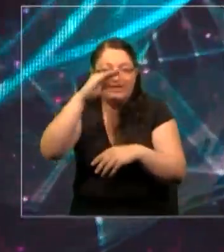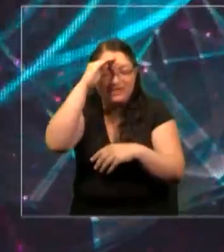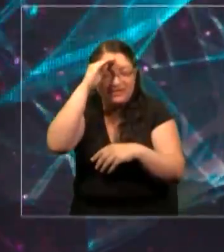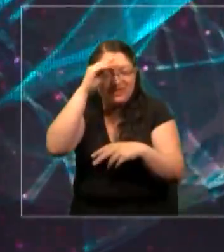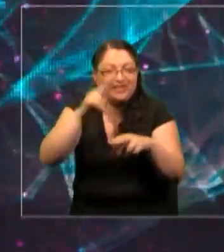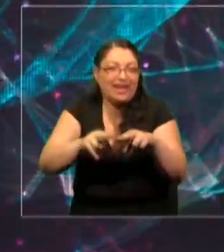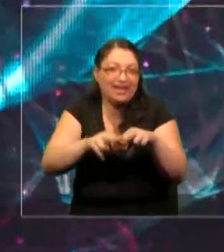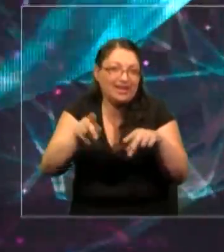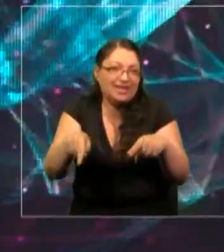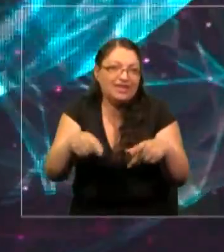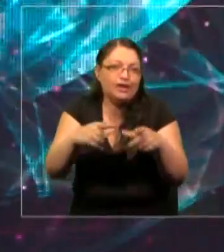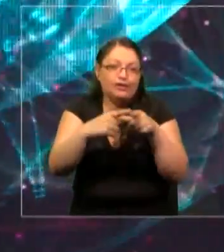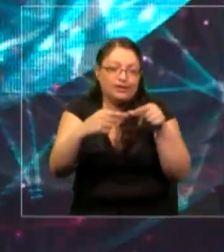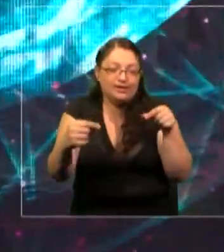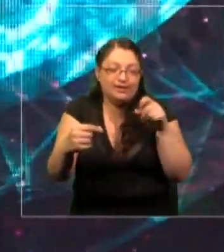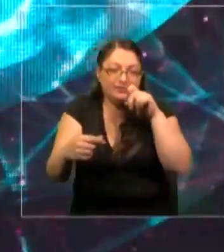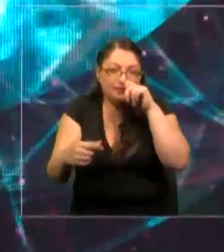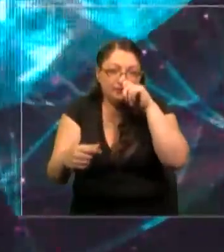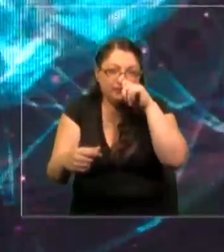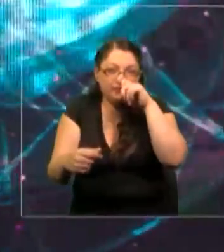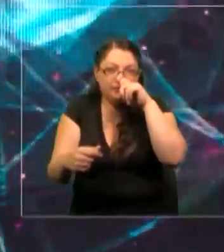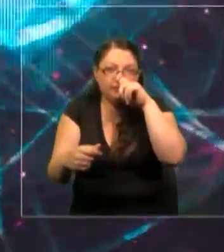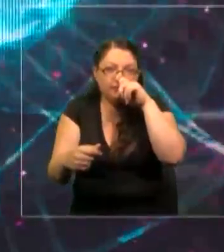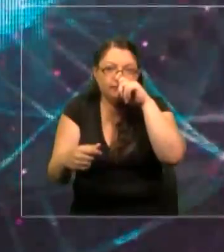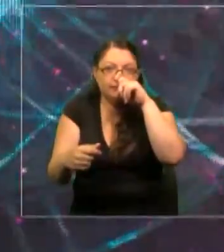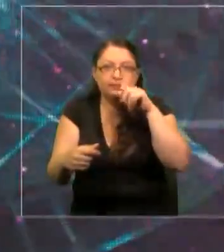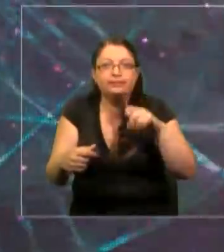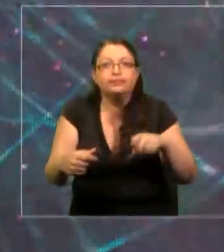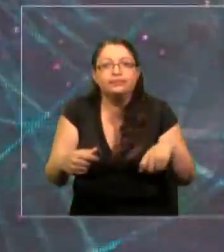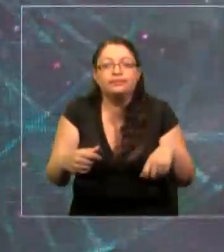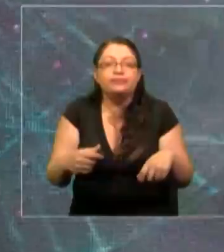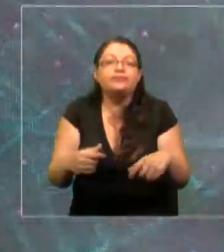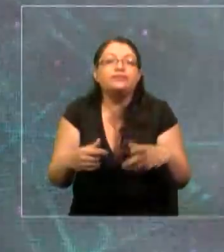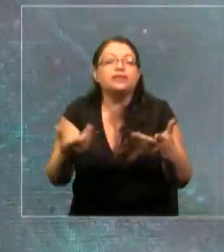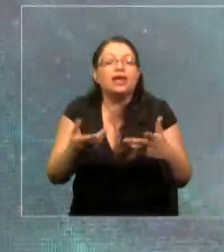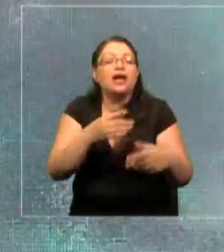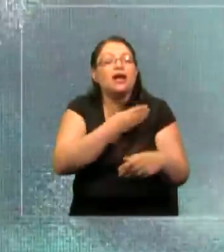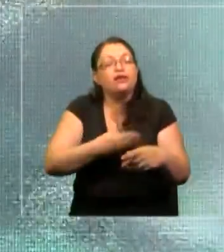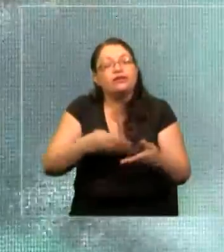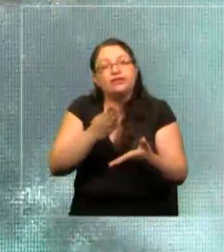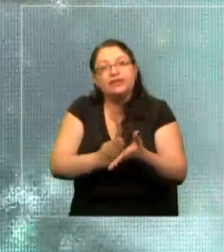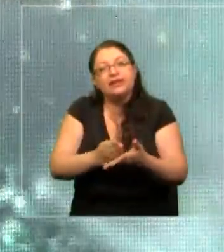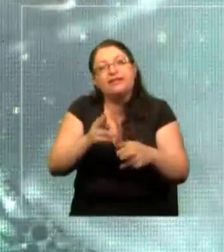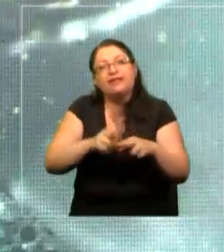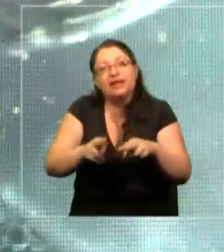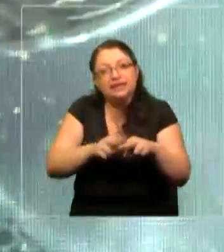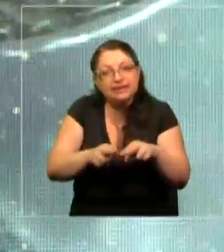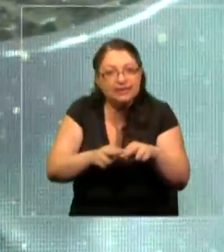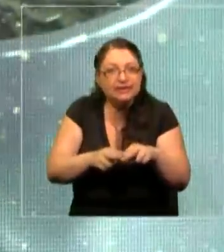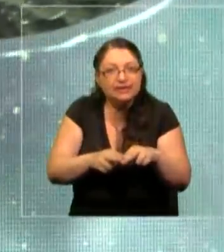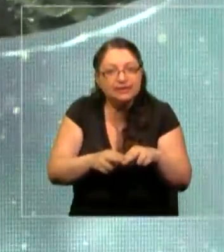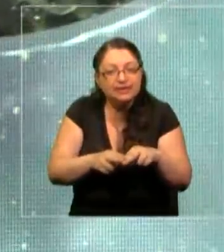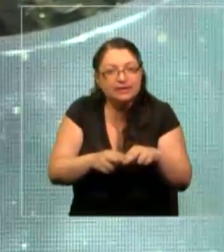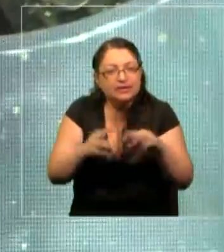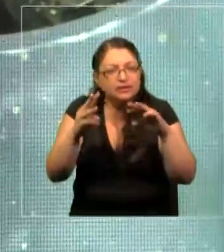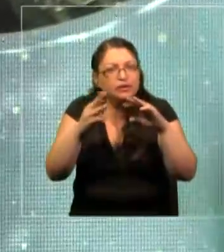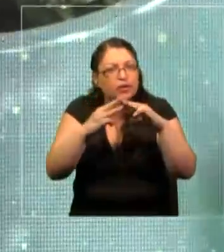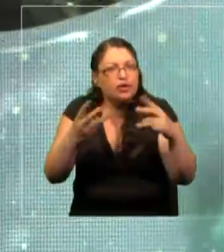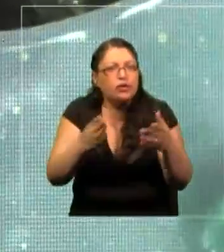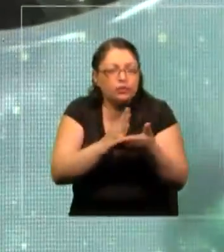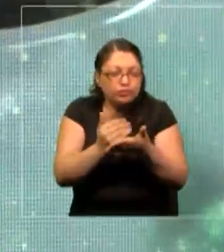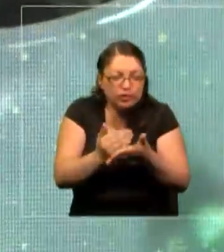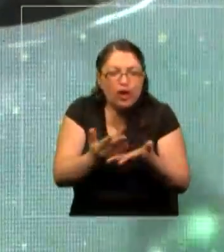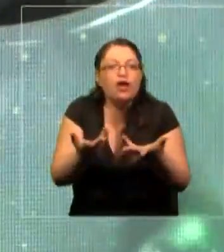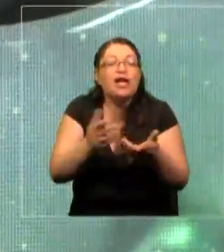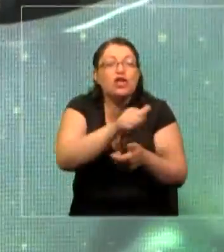Para hacer esto, ¿qué tiene que hacer el gobierno? Desarrollar una estrategia para entender la necesidad de todas las